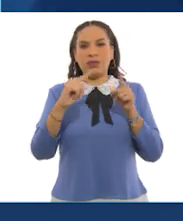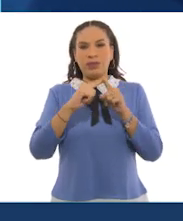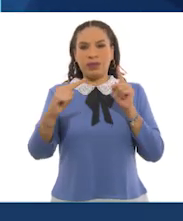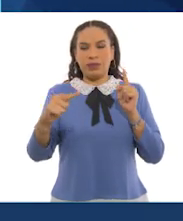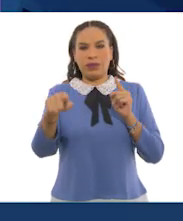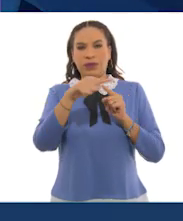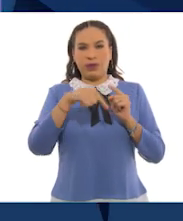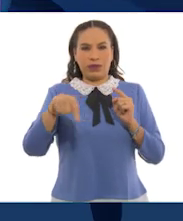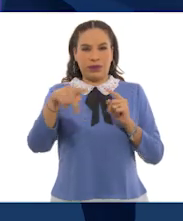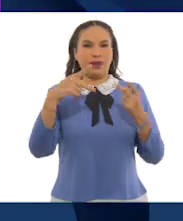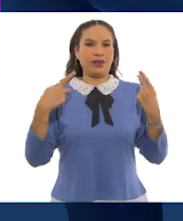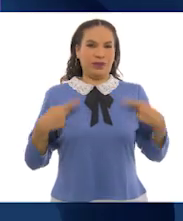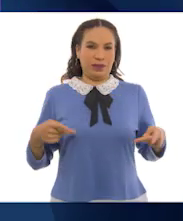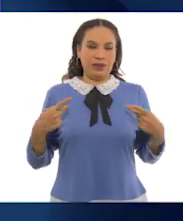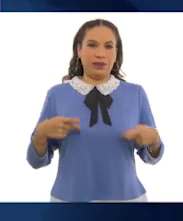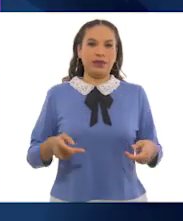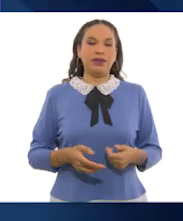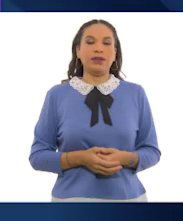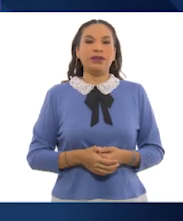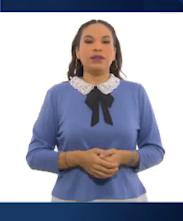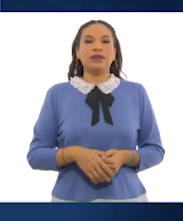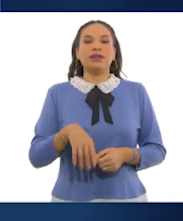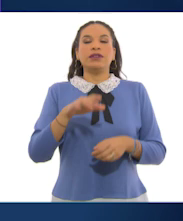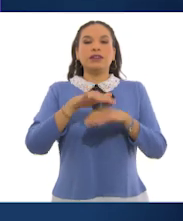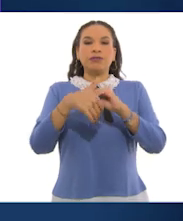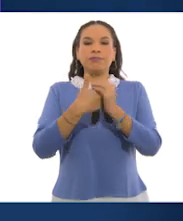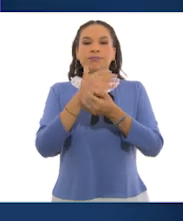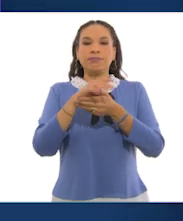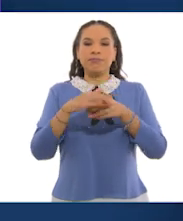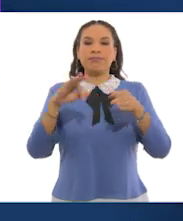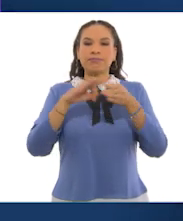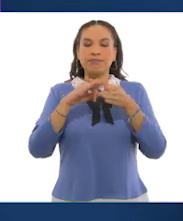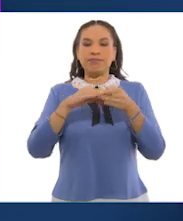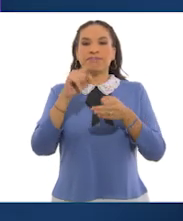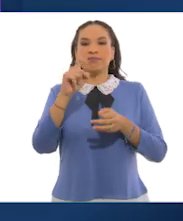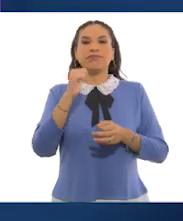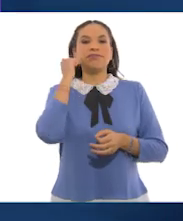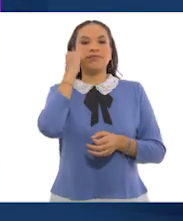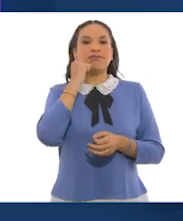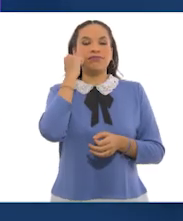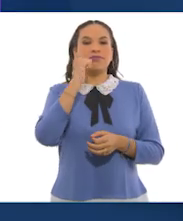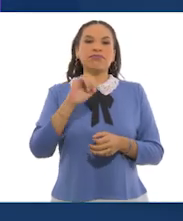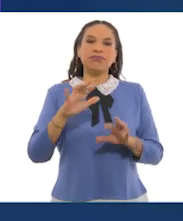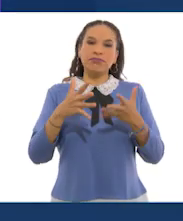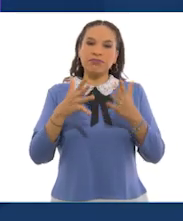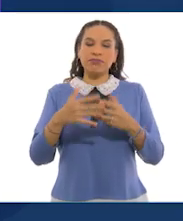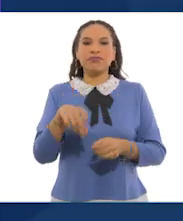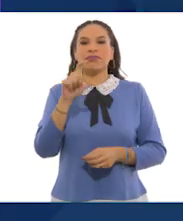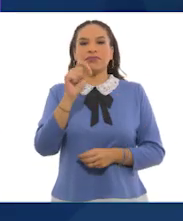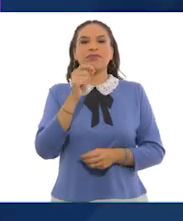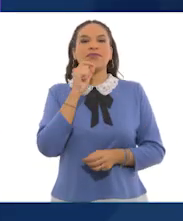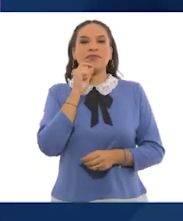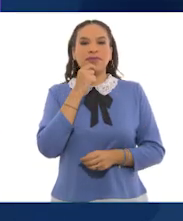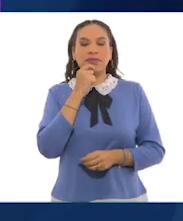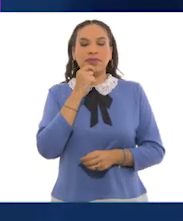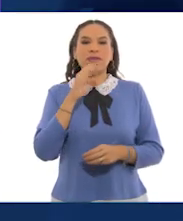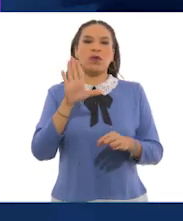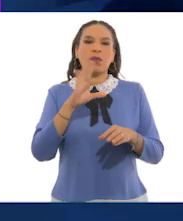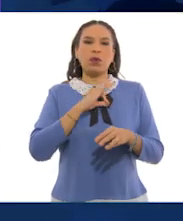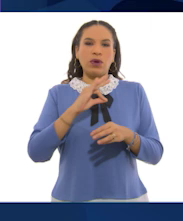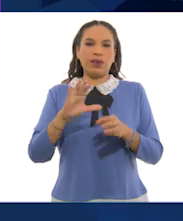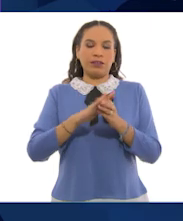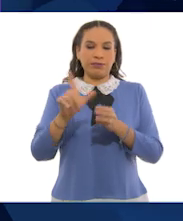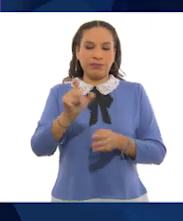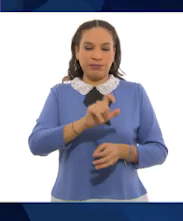y medio entre tú y los demás. Lávate las manos muy seguido con agua y jabón por lo menos durante 20 segundos o aplica